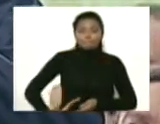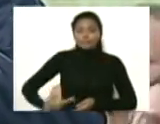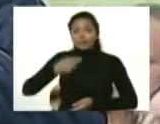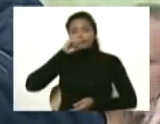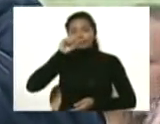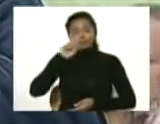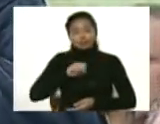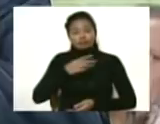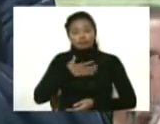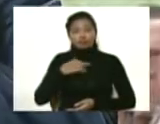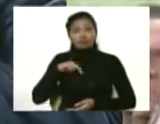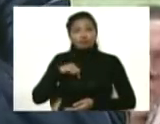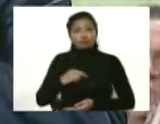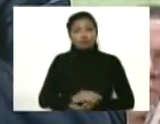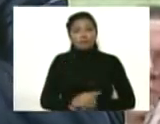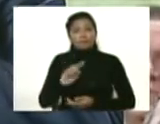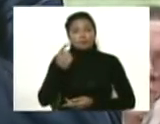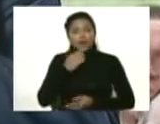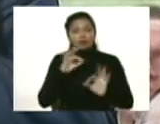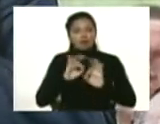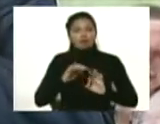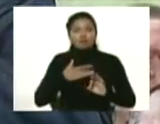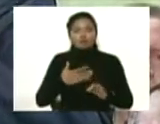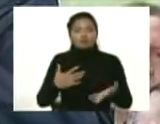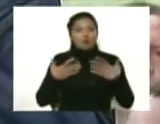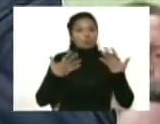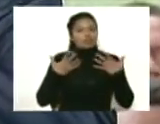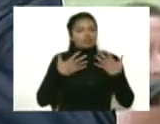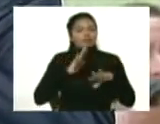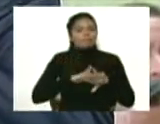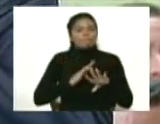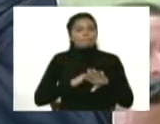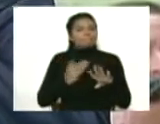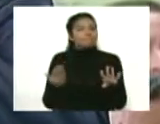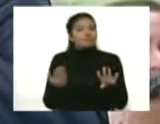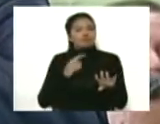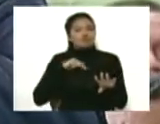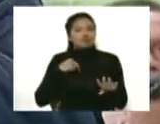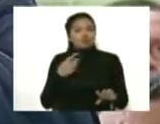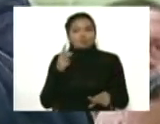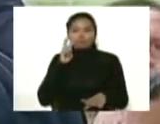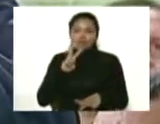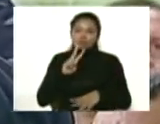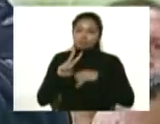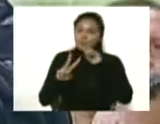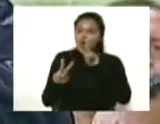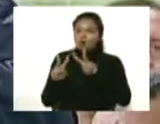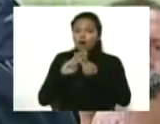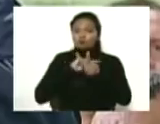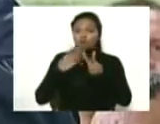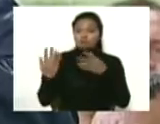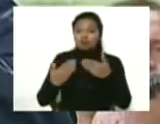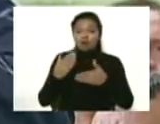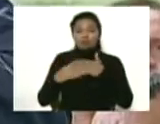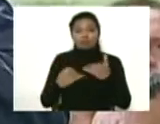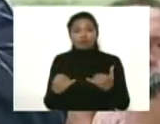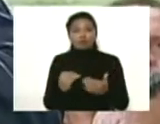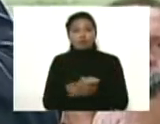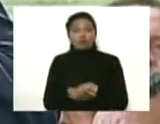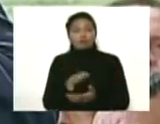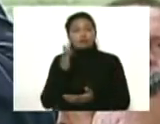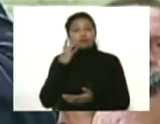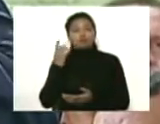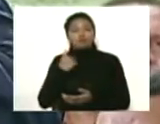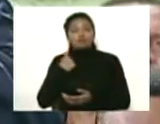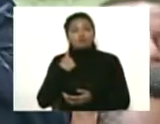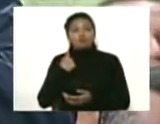jefe, primero que nada, pues muy emocionado porque estamos viendo, nosotros que venimos en el caso